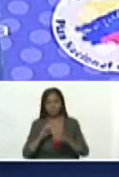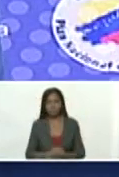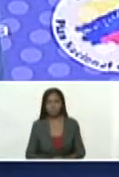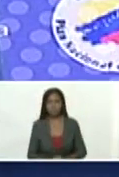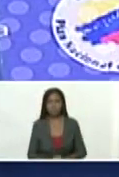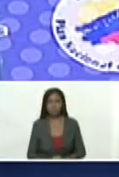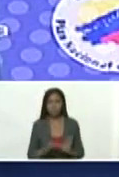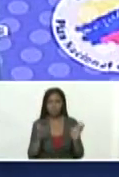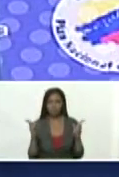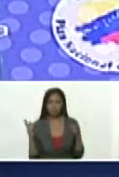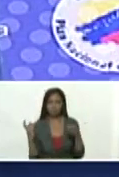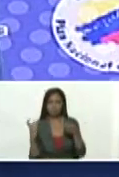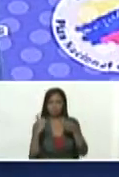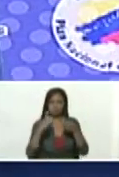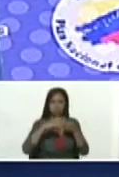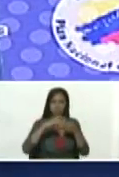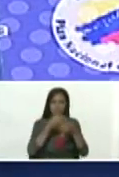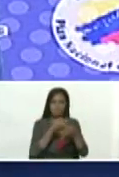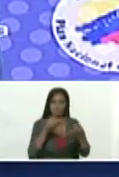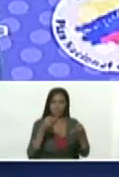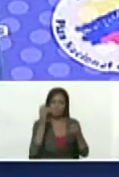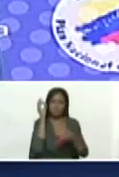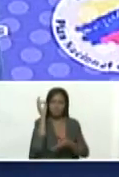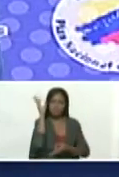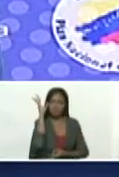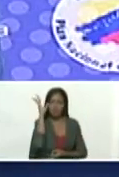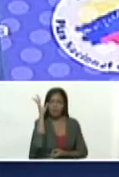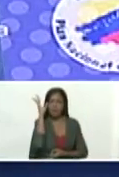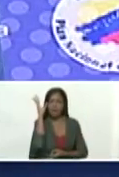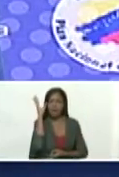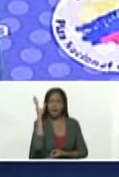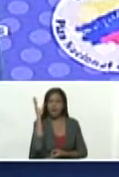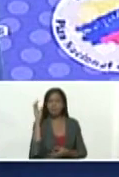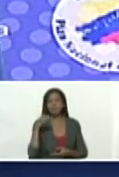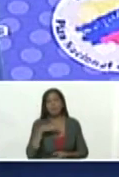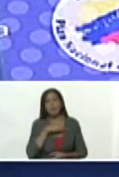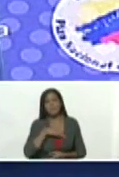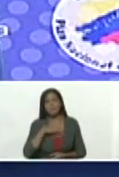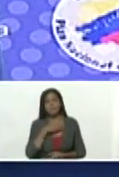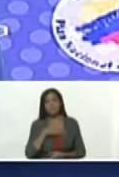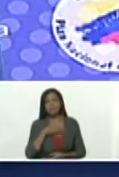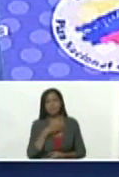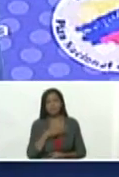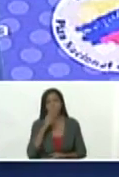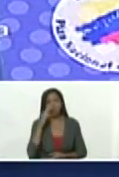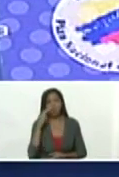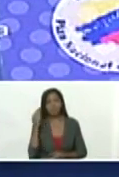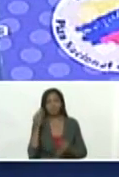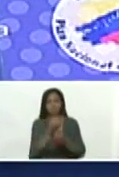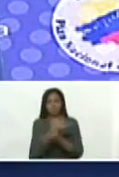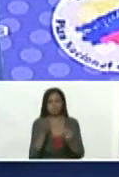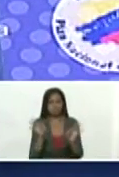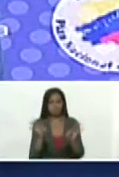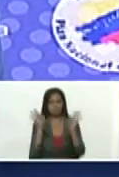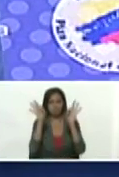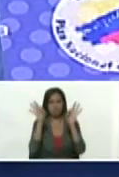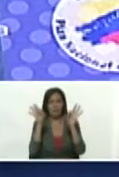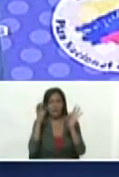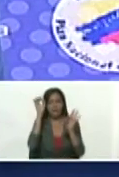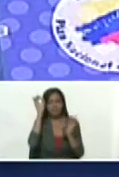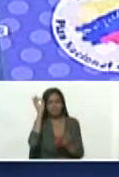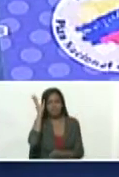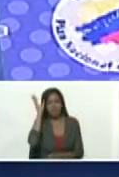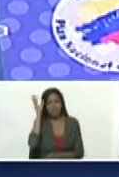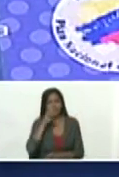cuadra perfectamente con la idea de la misión Robinson, exitosa. Idea creada